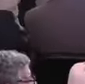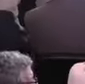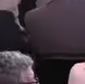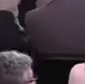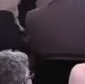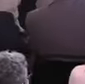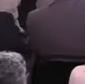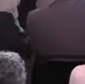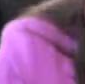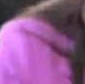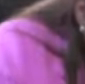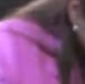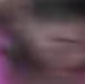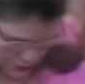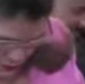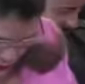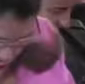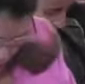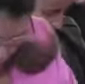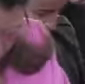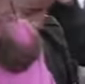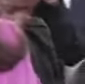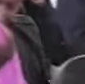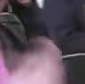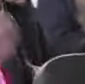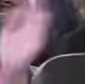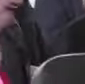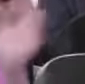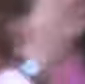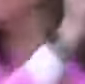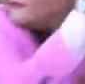A las diputadas Lorena Pizarro